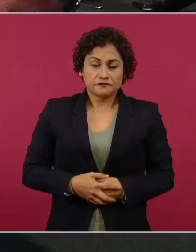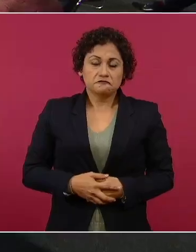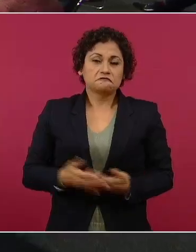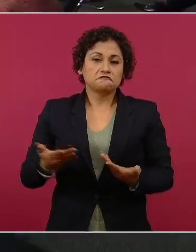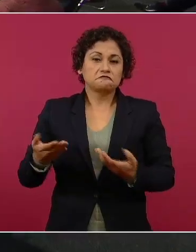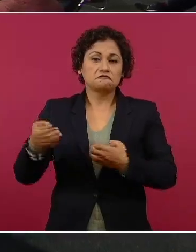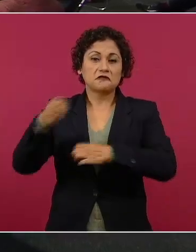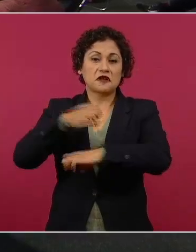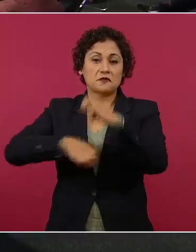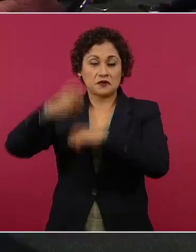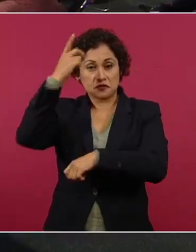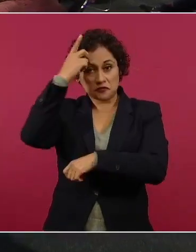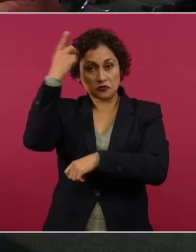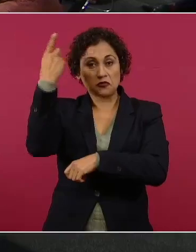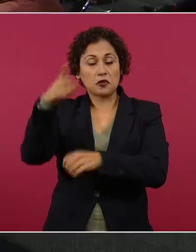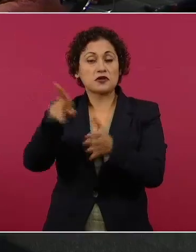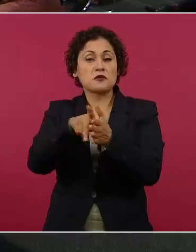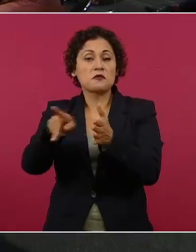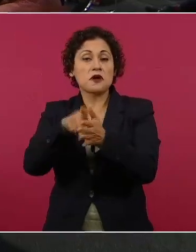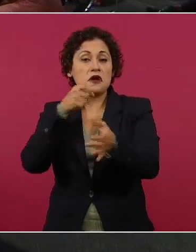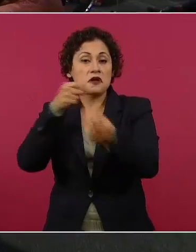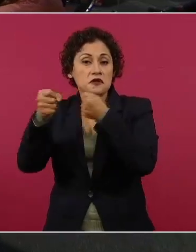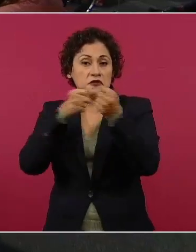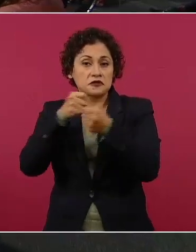empresarios del periodismo.